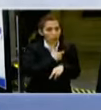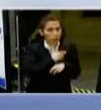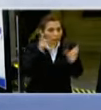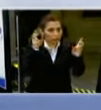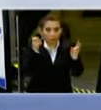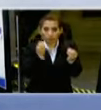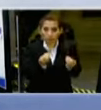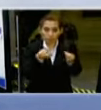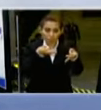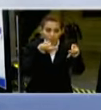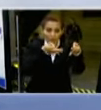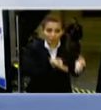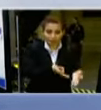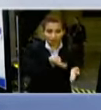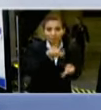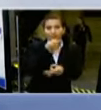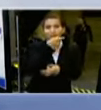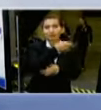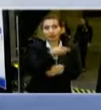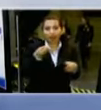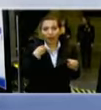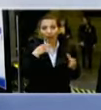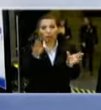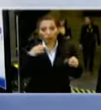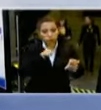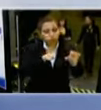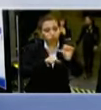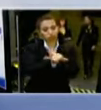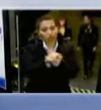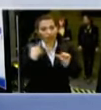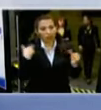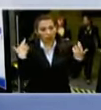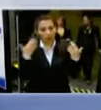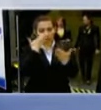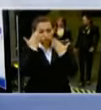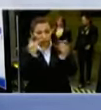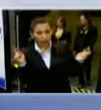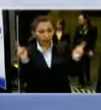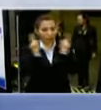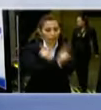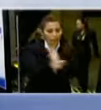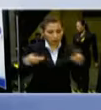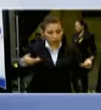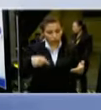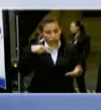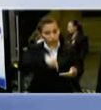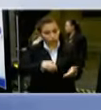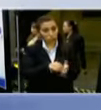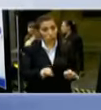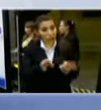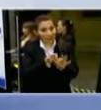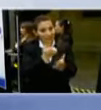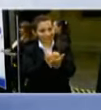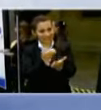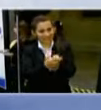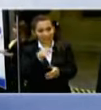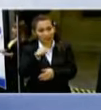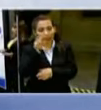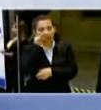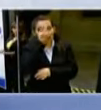tema de poner el intercambio académico y la innovación en el centro de la agenda también. Lo que se ha